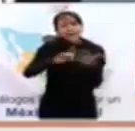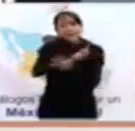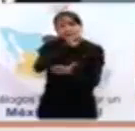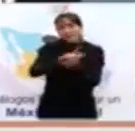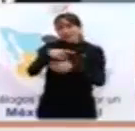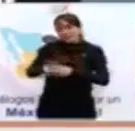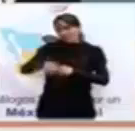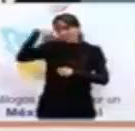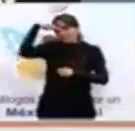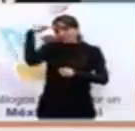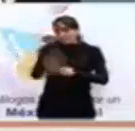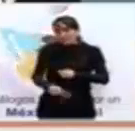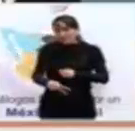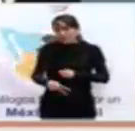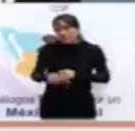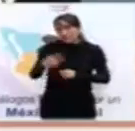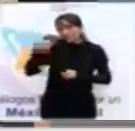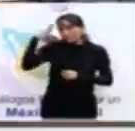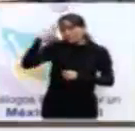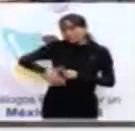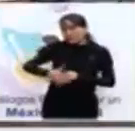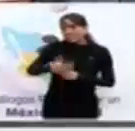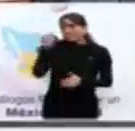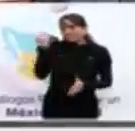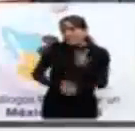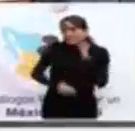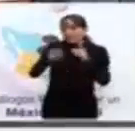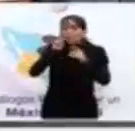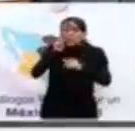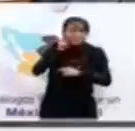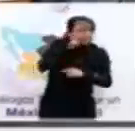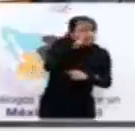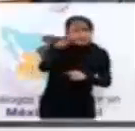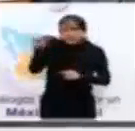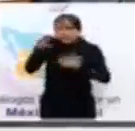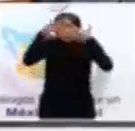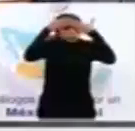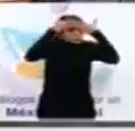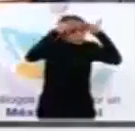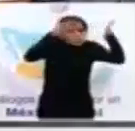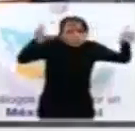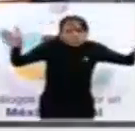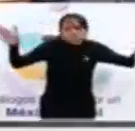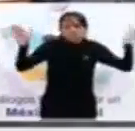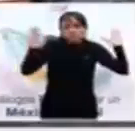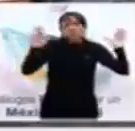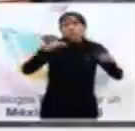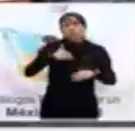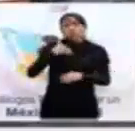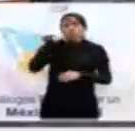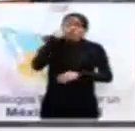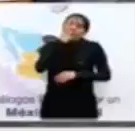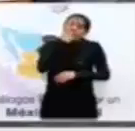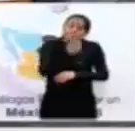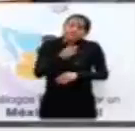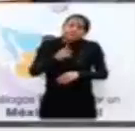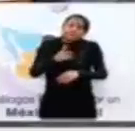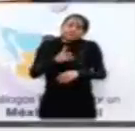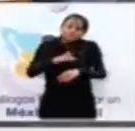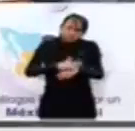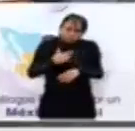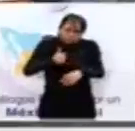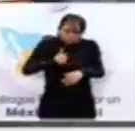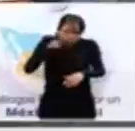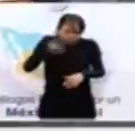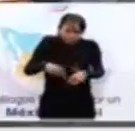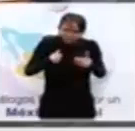reconoce la necesidad de una visión integral del territorio. Muchos de los elementos, y quiero decirlo porque soy testigo y me tocó,